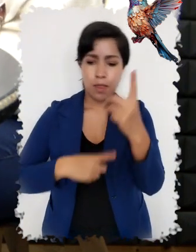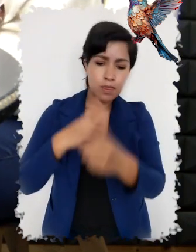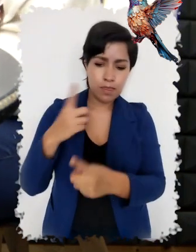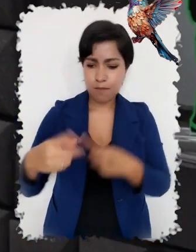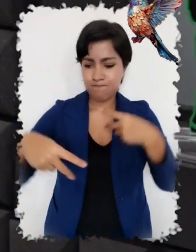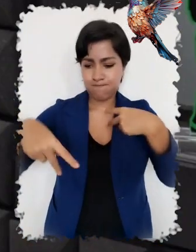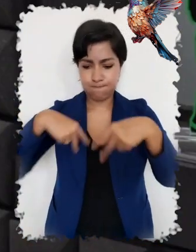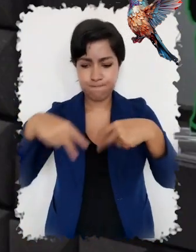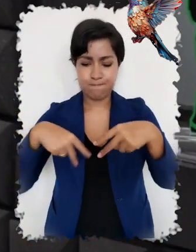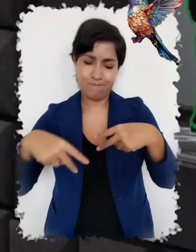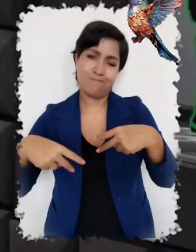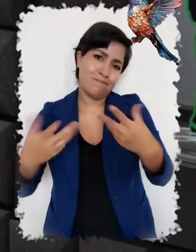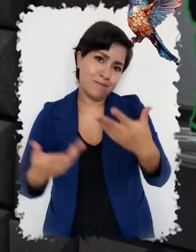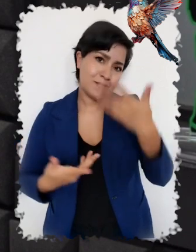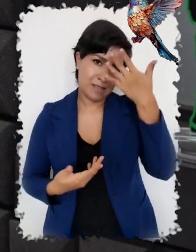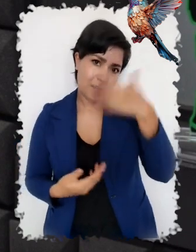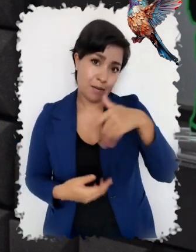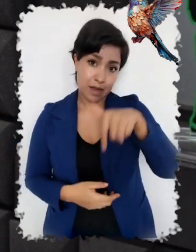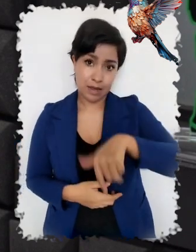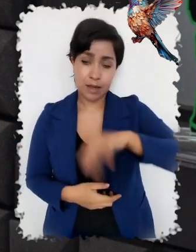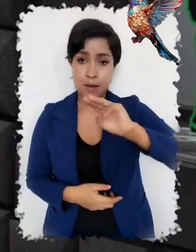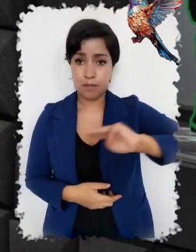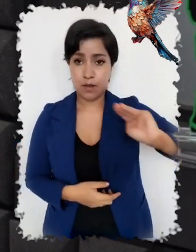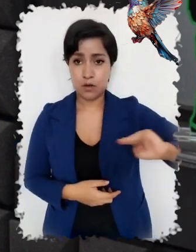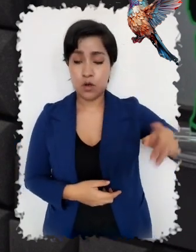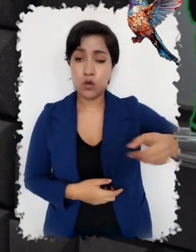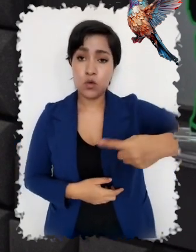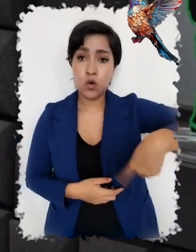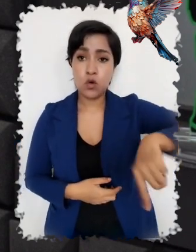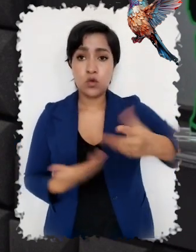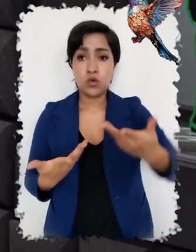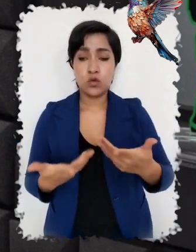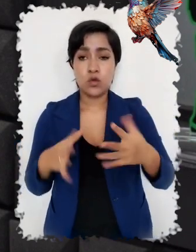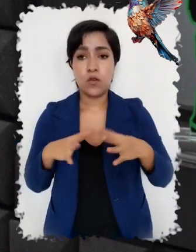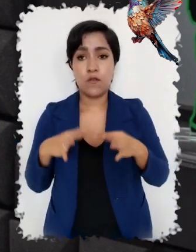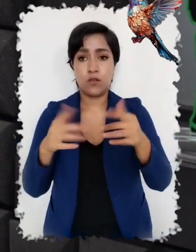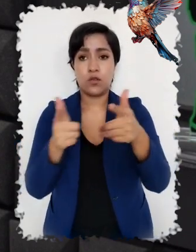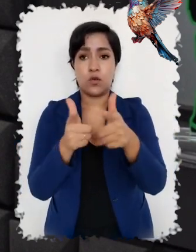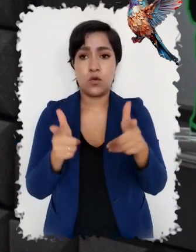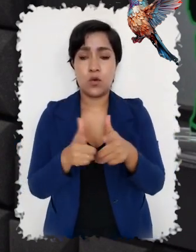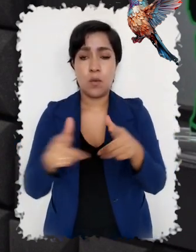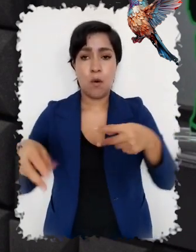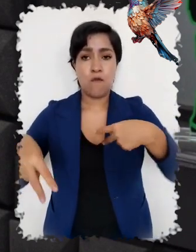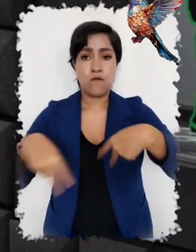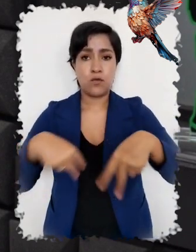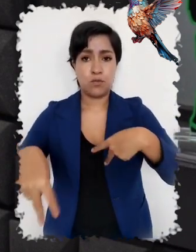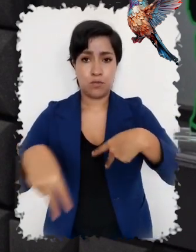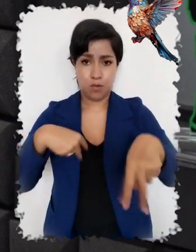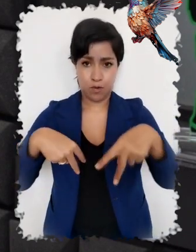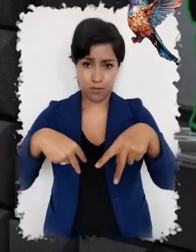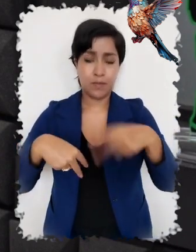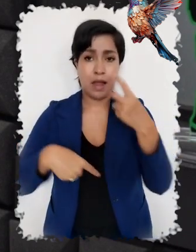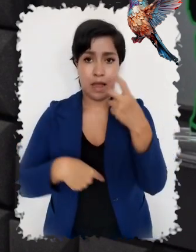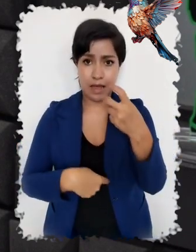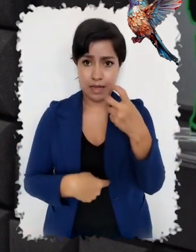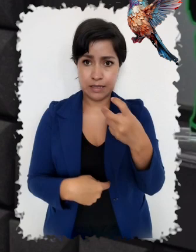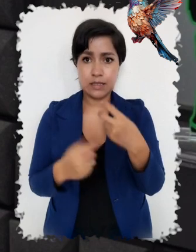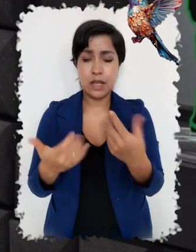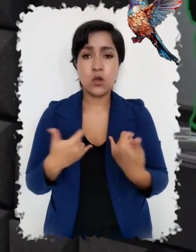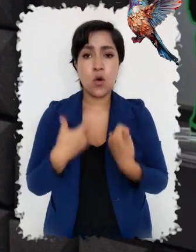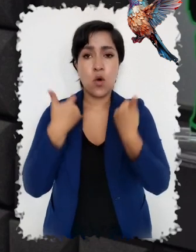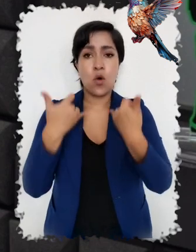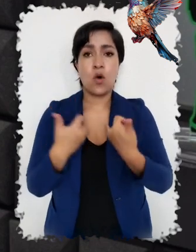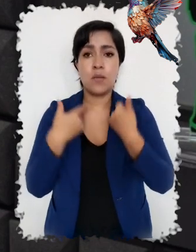personas en este caso nosotros aquí en Michoacán eh logramos conformar un equipo de fútbol este equipo de fútbol está